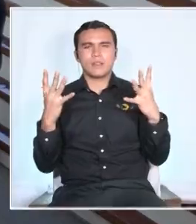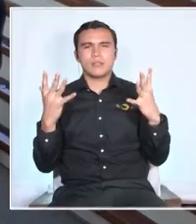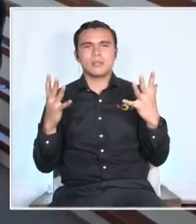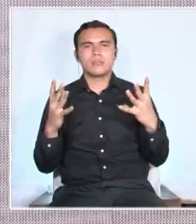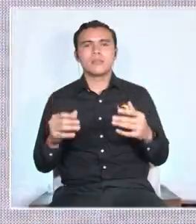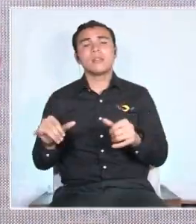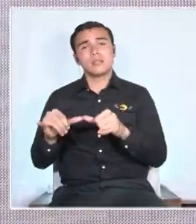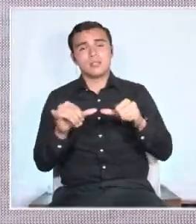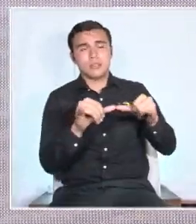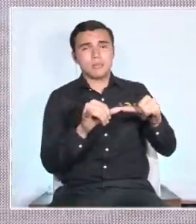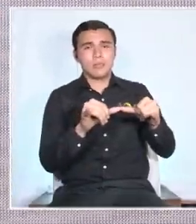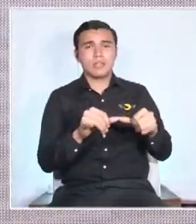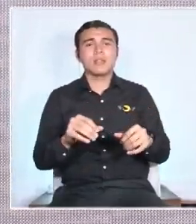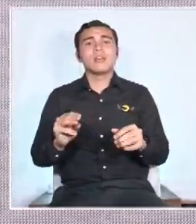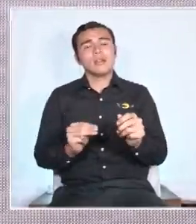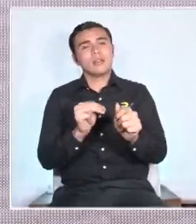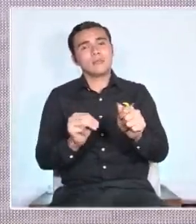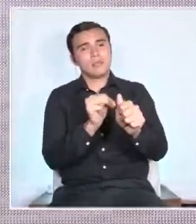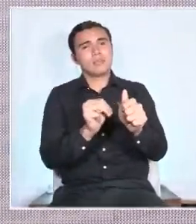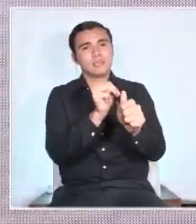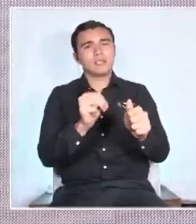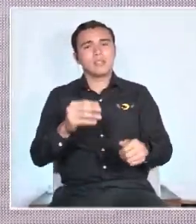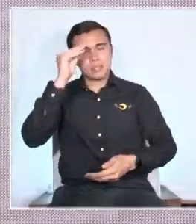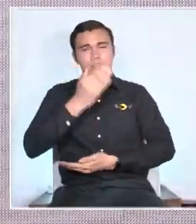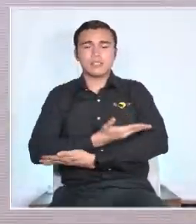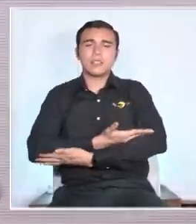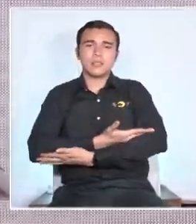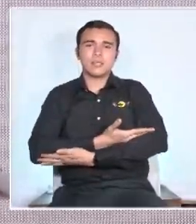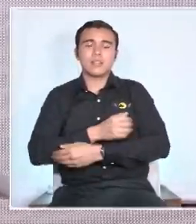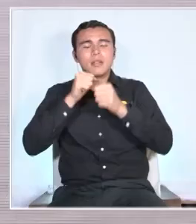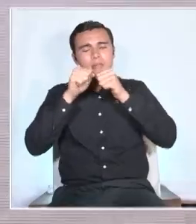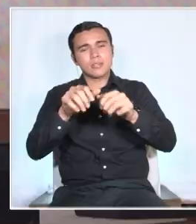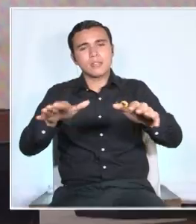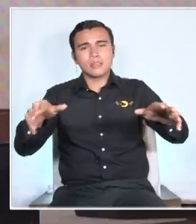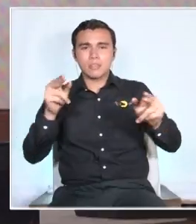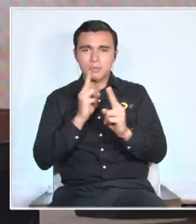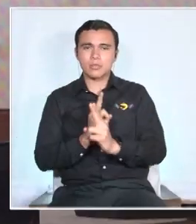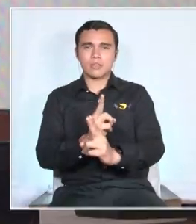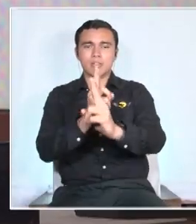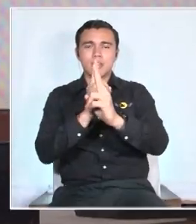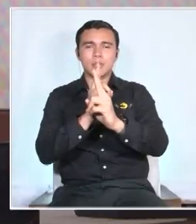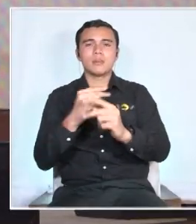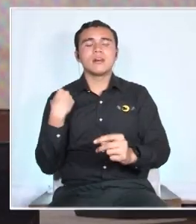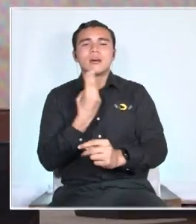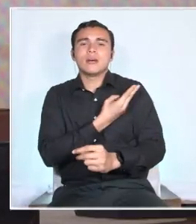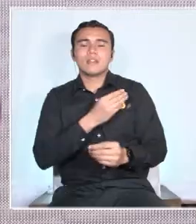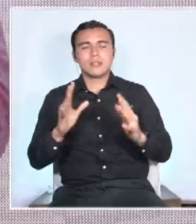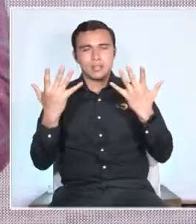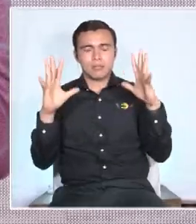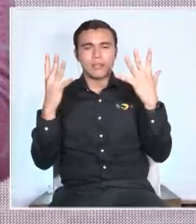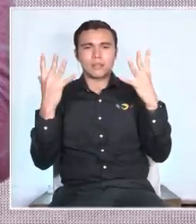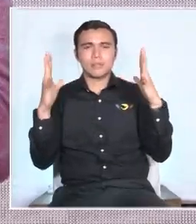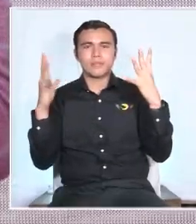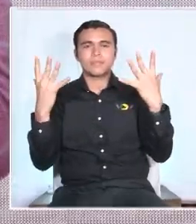Y también a sus hijos, Moisés y Diana Rosales. Les bendecimos, los honramos. Denle el aplauso fuerte al